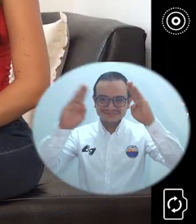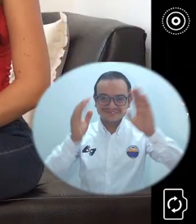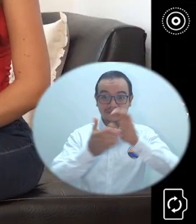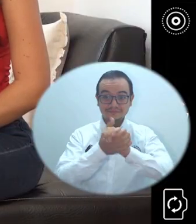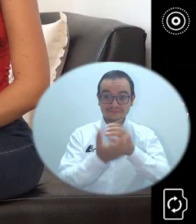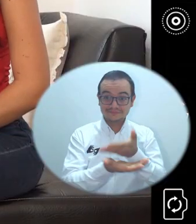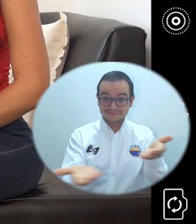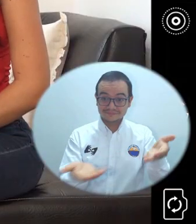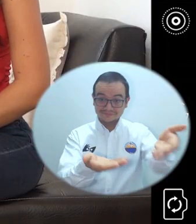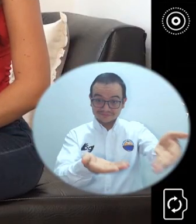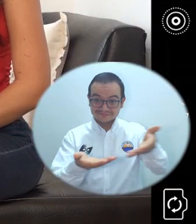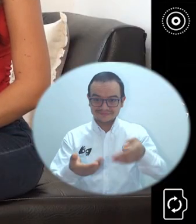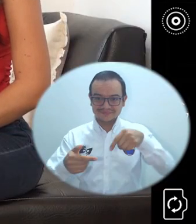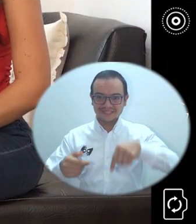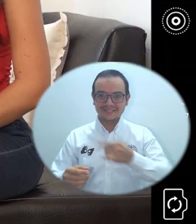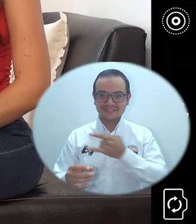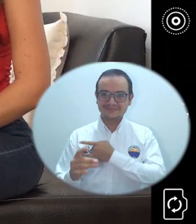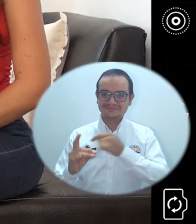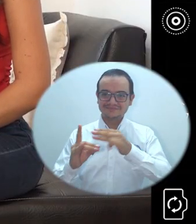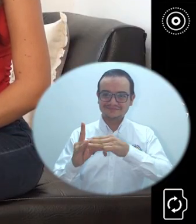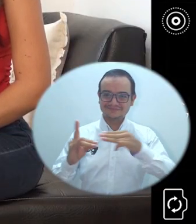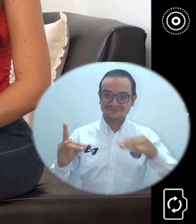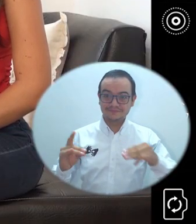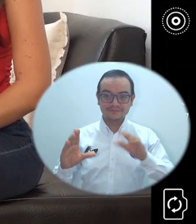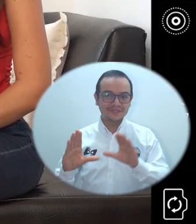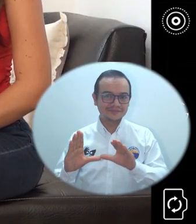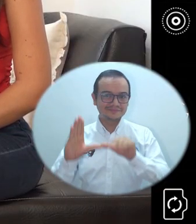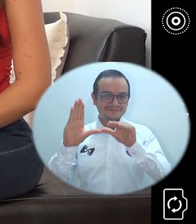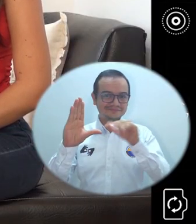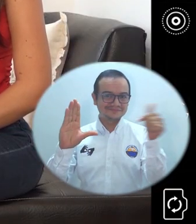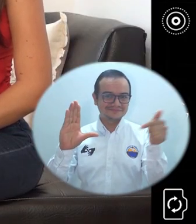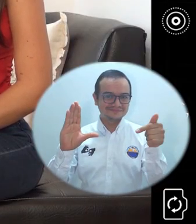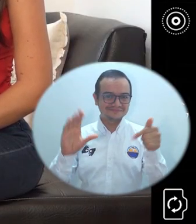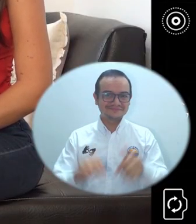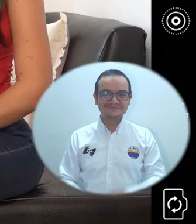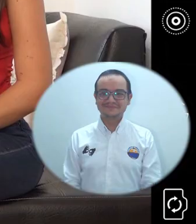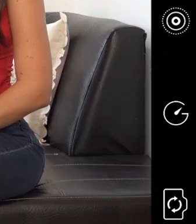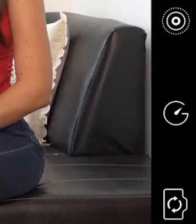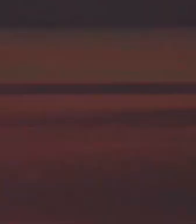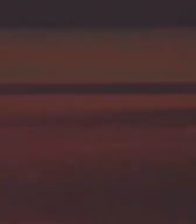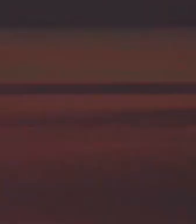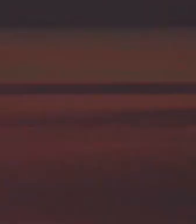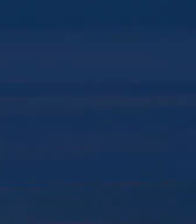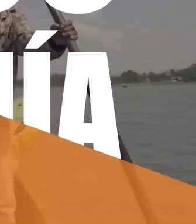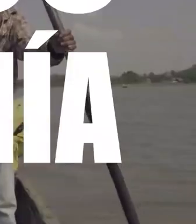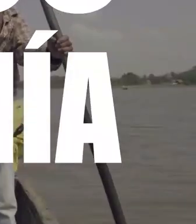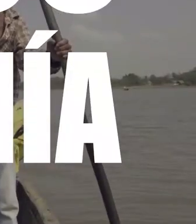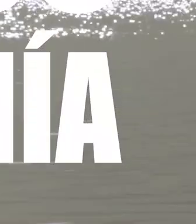¿Qué tal, amigos? Sean todos bienvenidos al Campus TV, programa institucional de la Universidad del Magdalena.